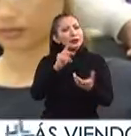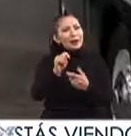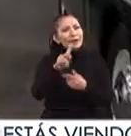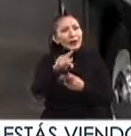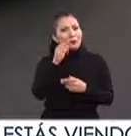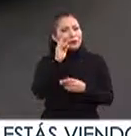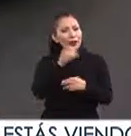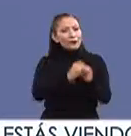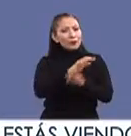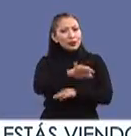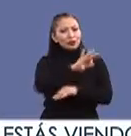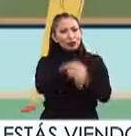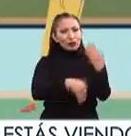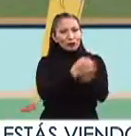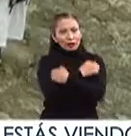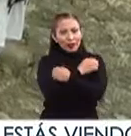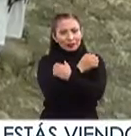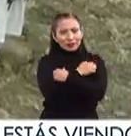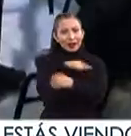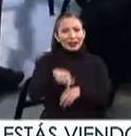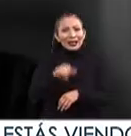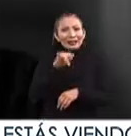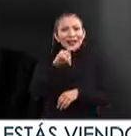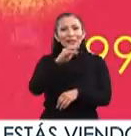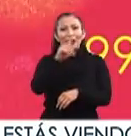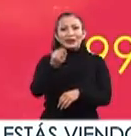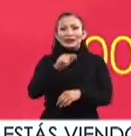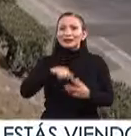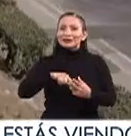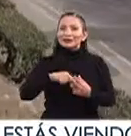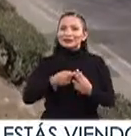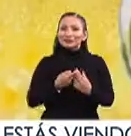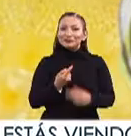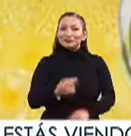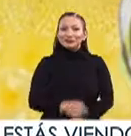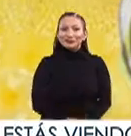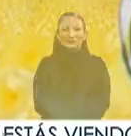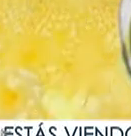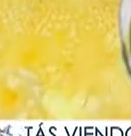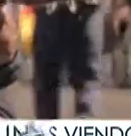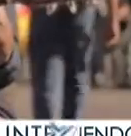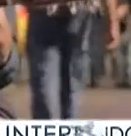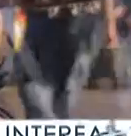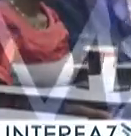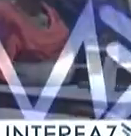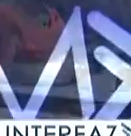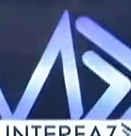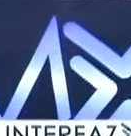lo mejor de la información en educación está aquí en Interfaz.